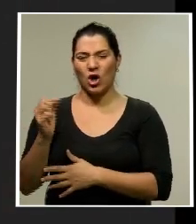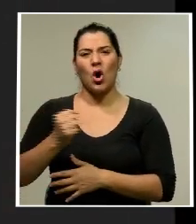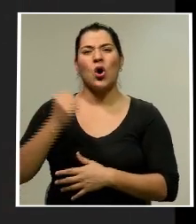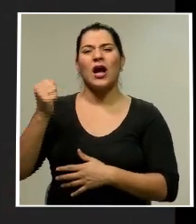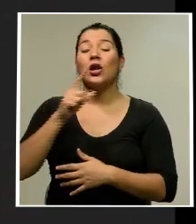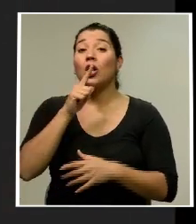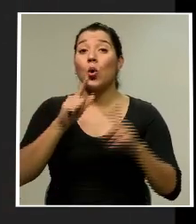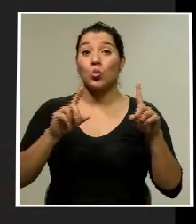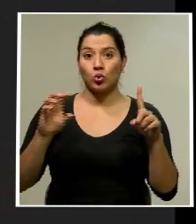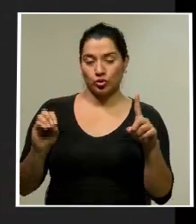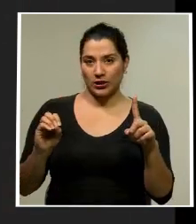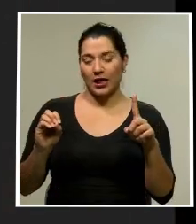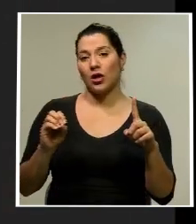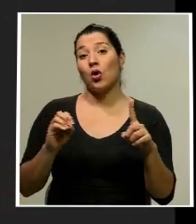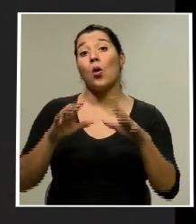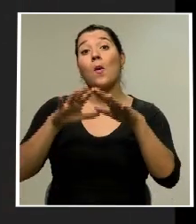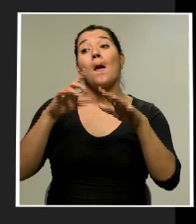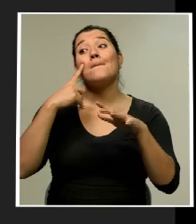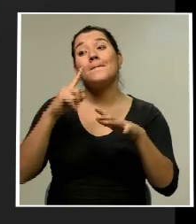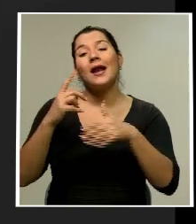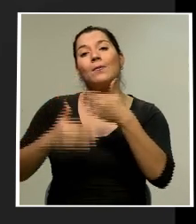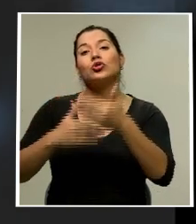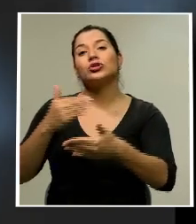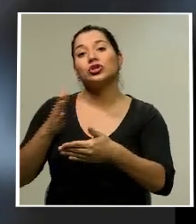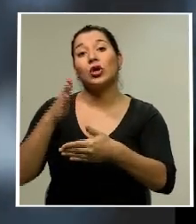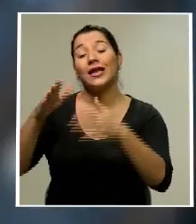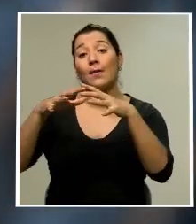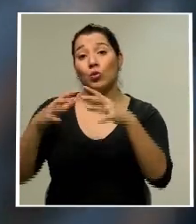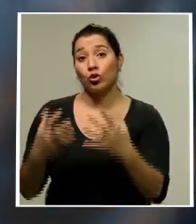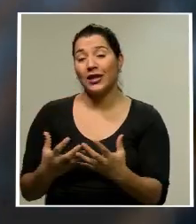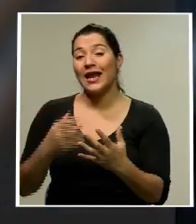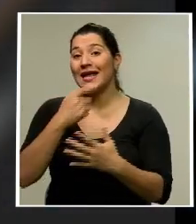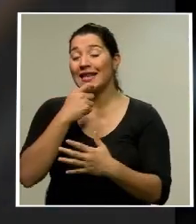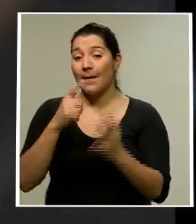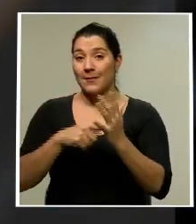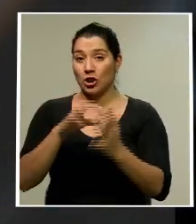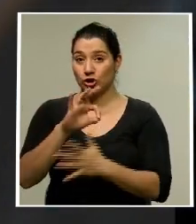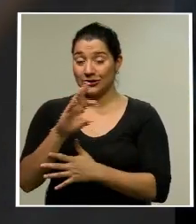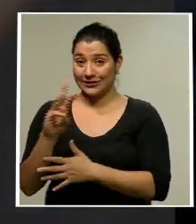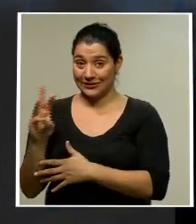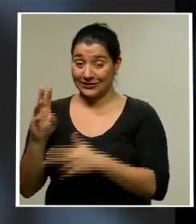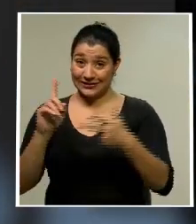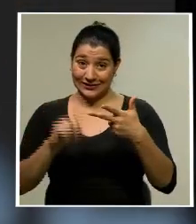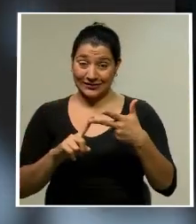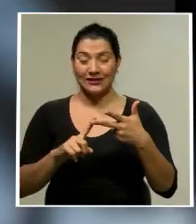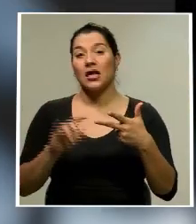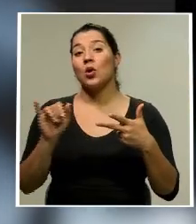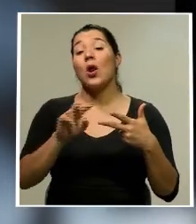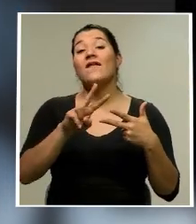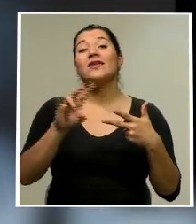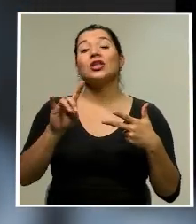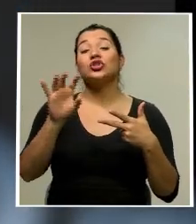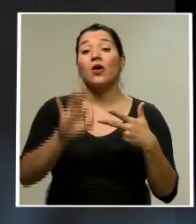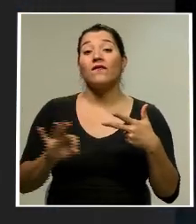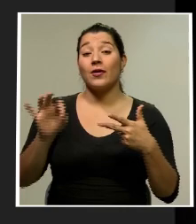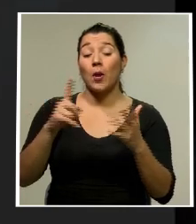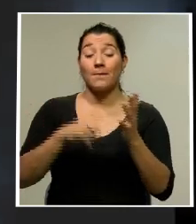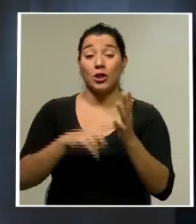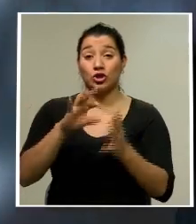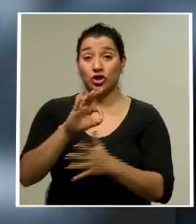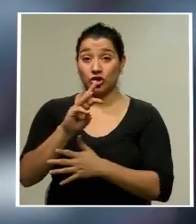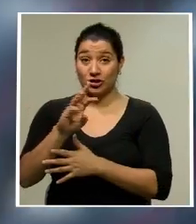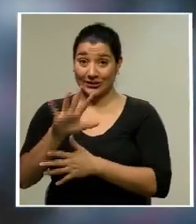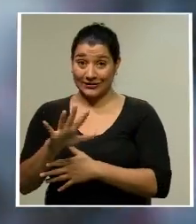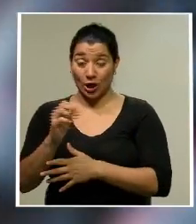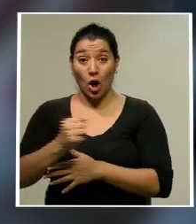fue 1-0 rumbo al Mundial de Inglaterra 66. En el juego de vuelta por ese mismo motivo, el 28 de febrero del 65 ganó